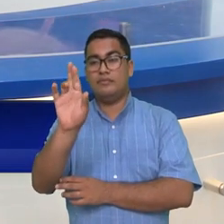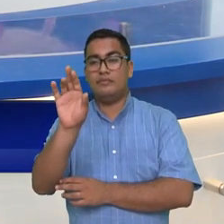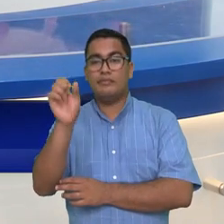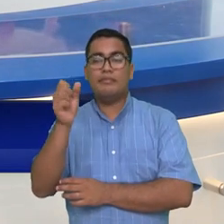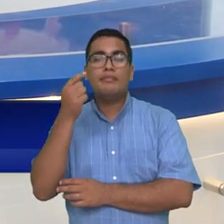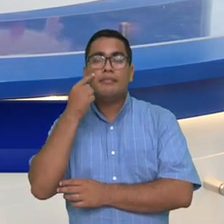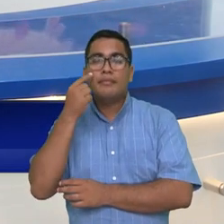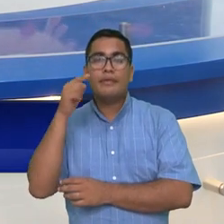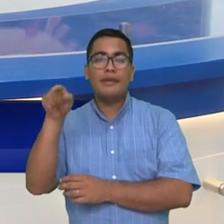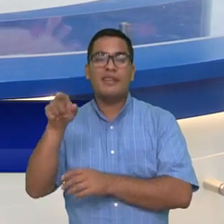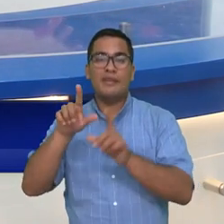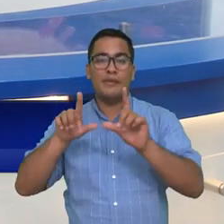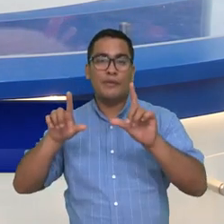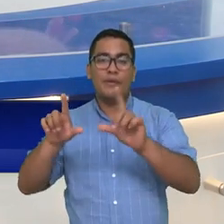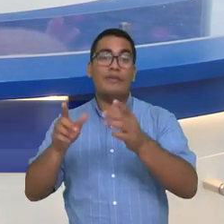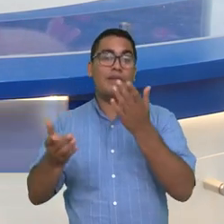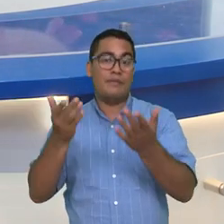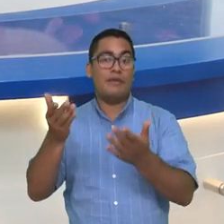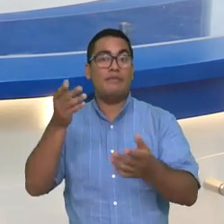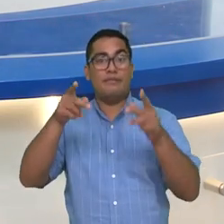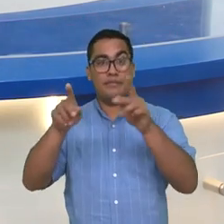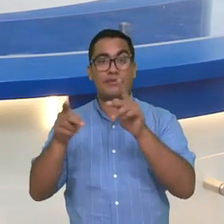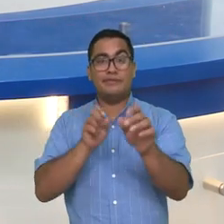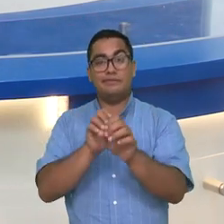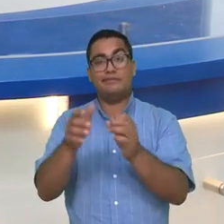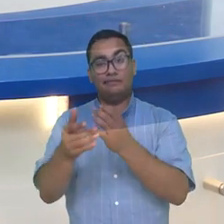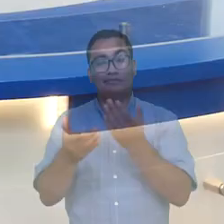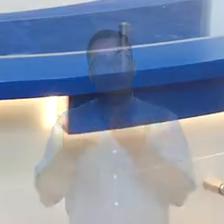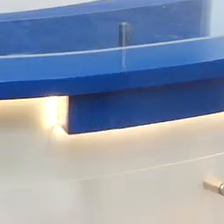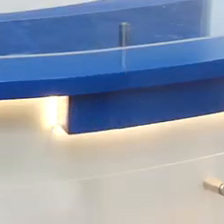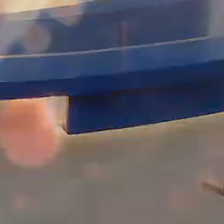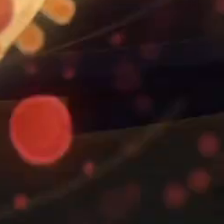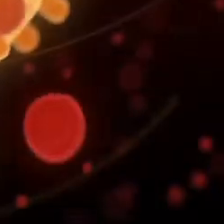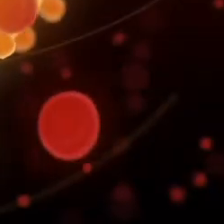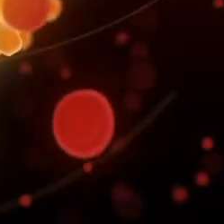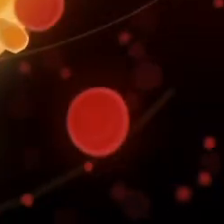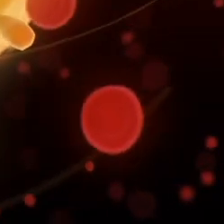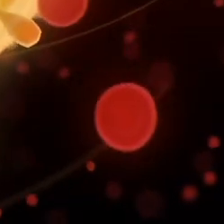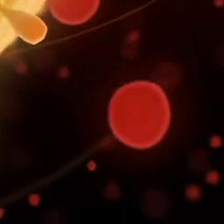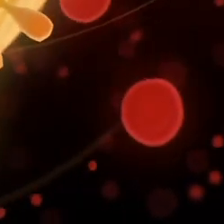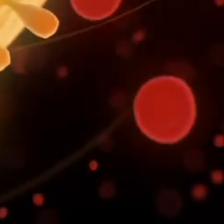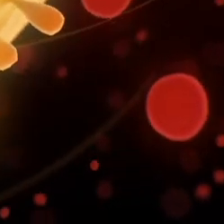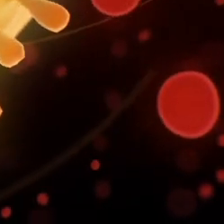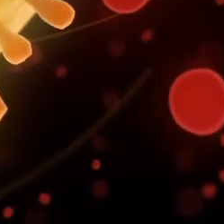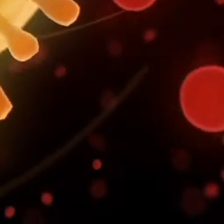del centro para atender a pacientes con afectaciones. Veamos.